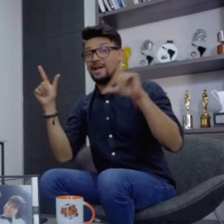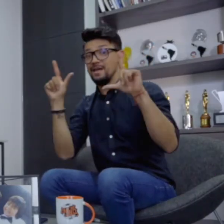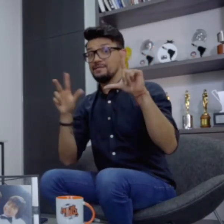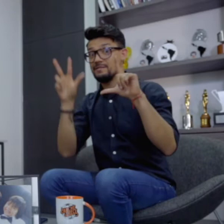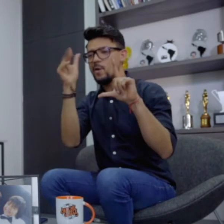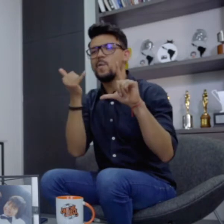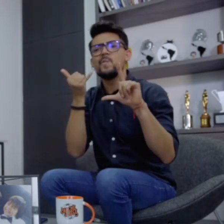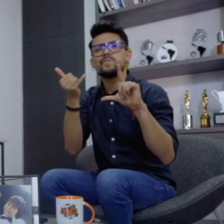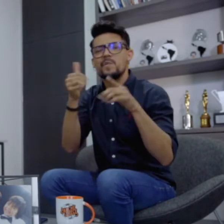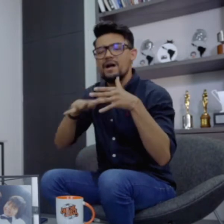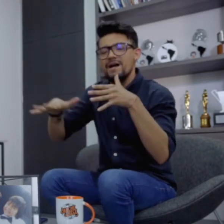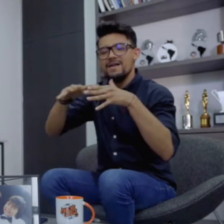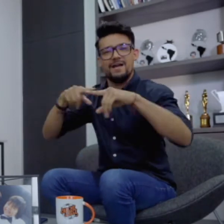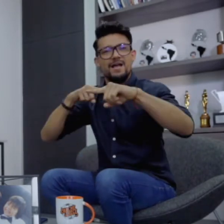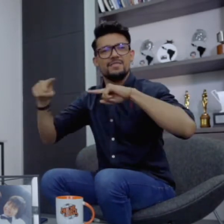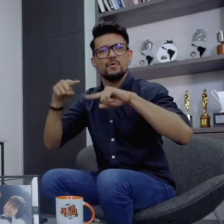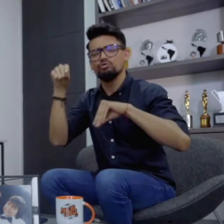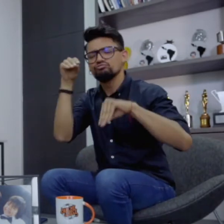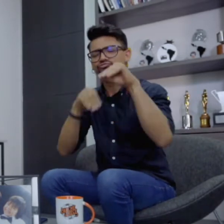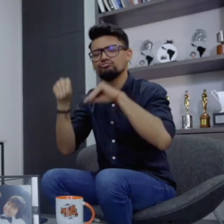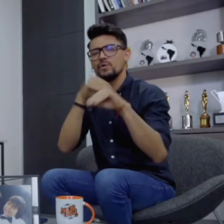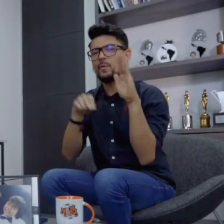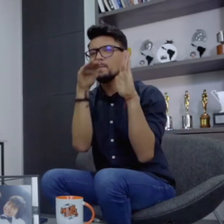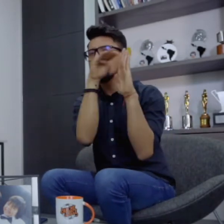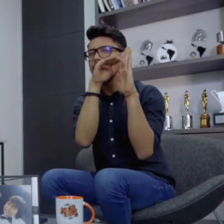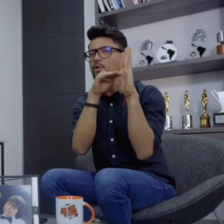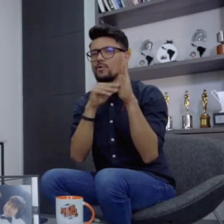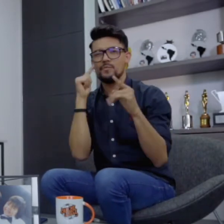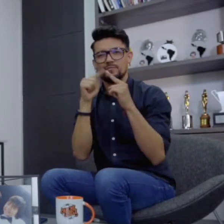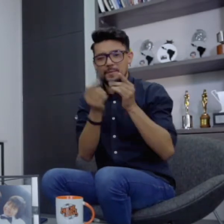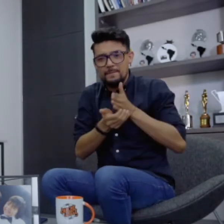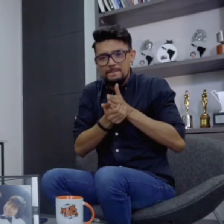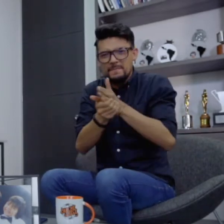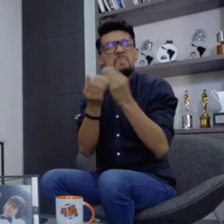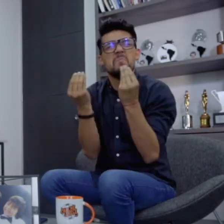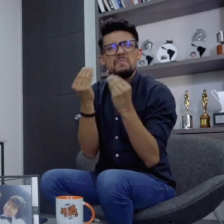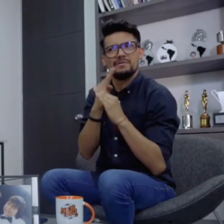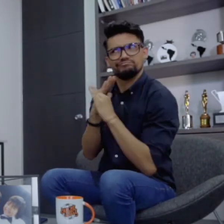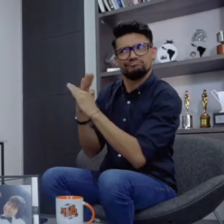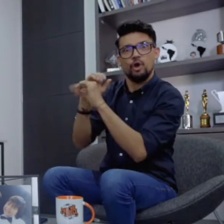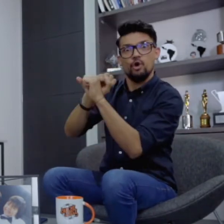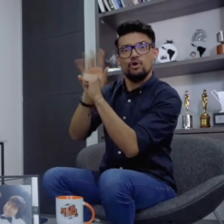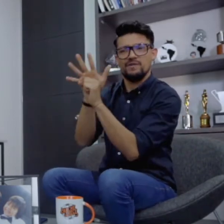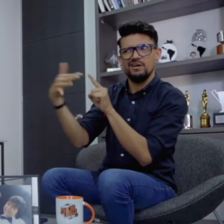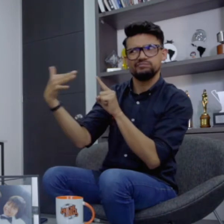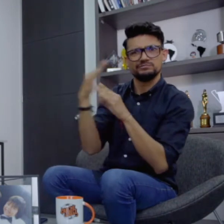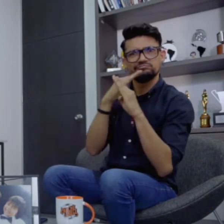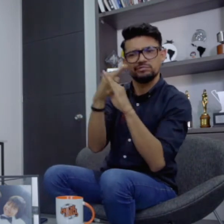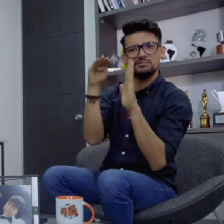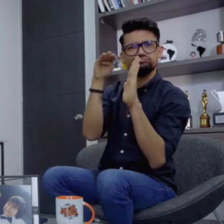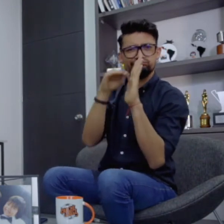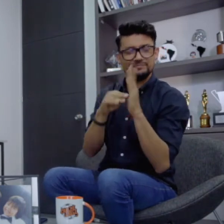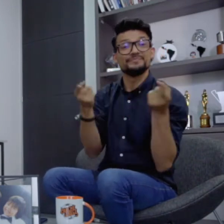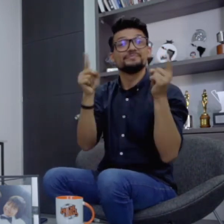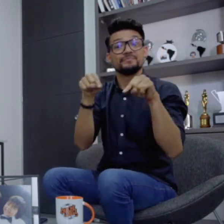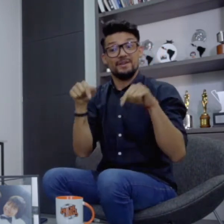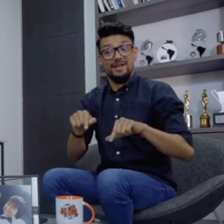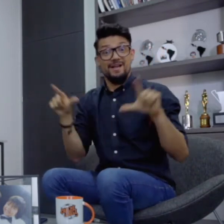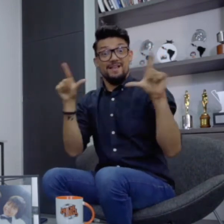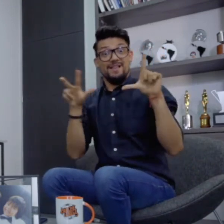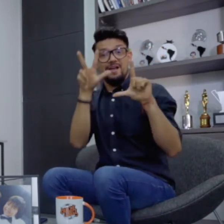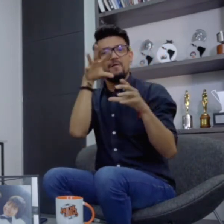Veamos cómo el área administrativa del canal tuvo que adecuar y crear los protocolos de seguridad, tanto en la planta física como